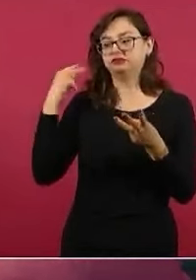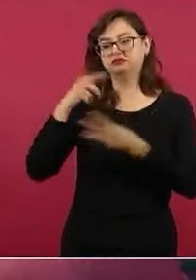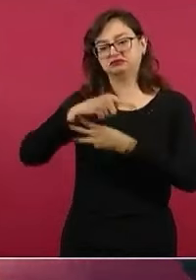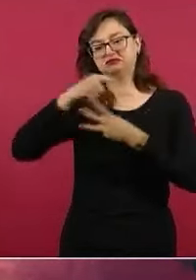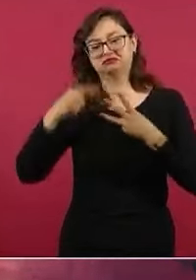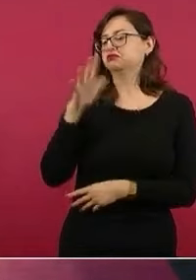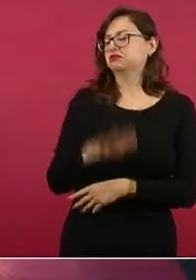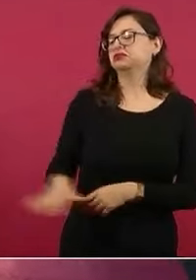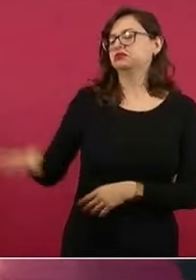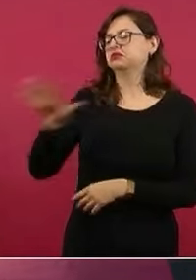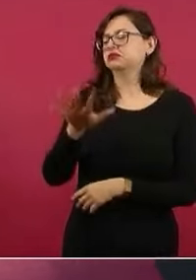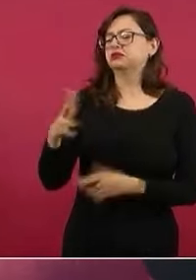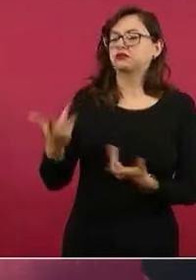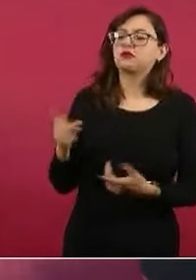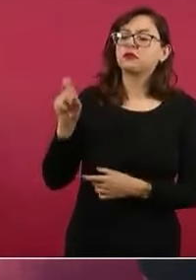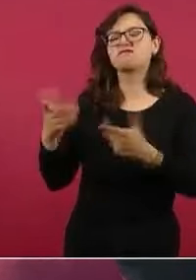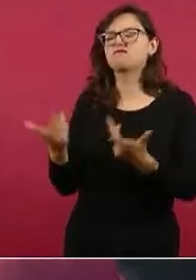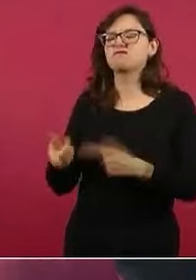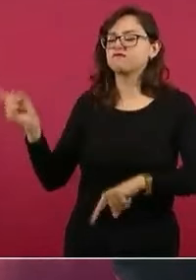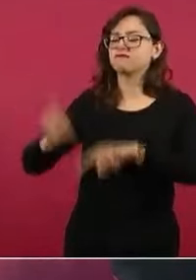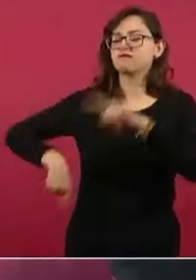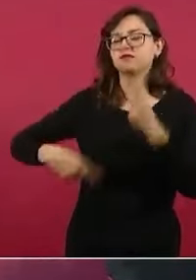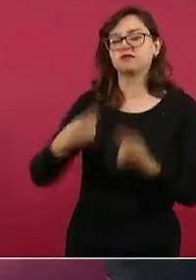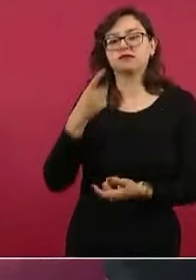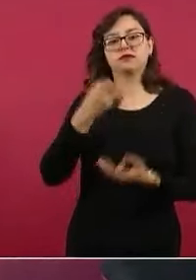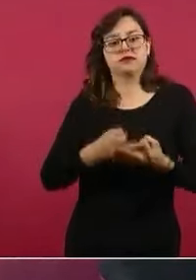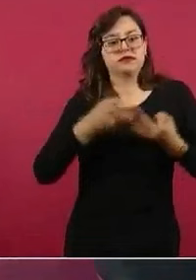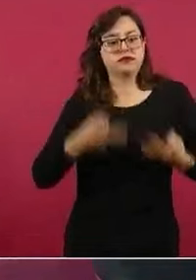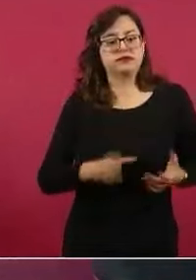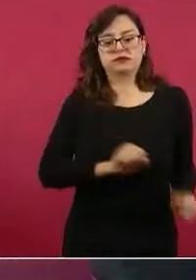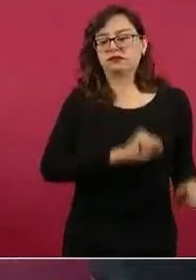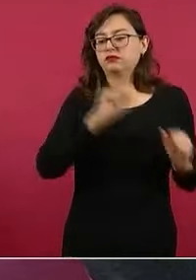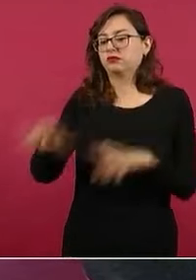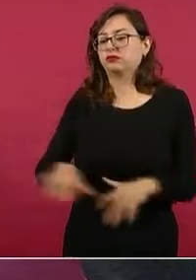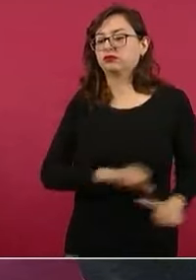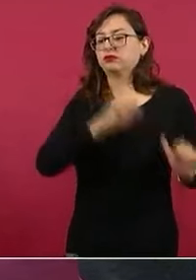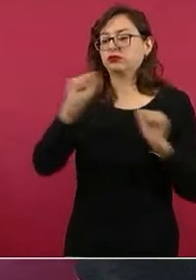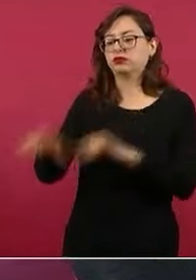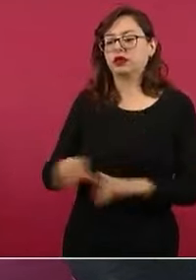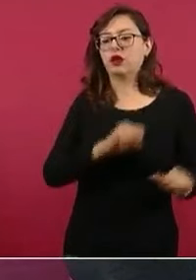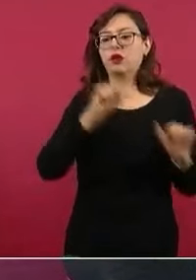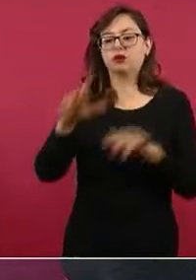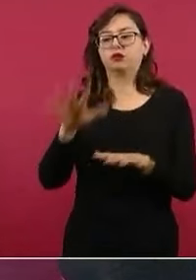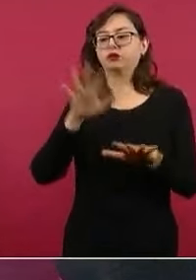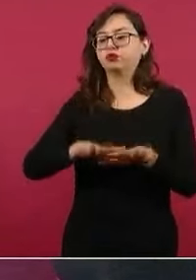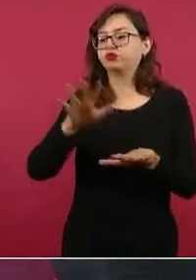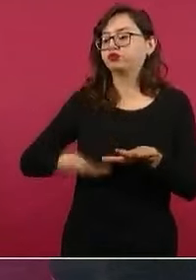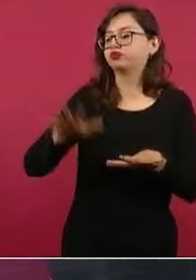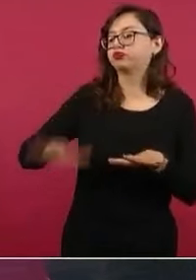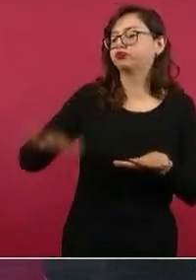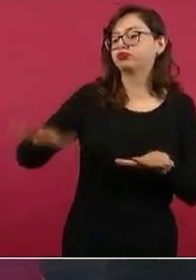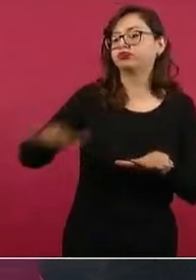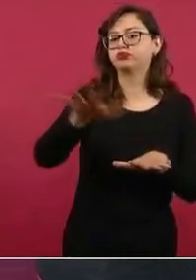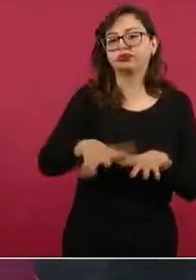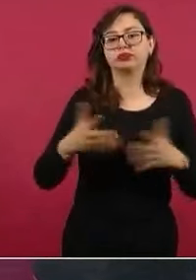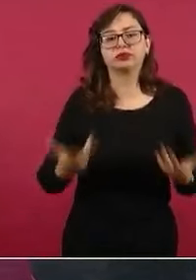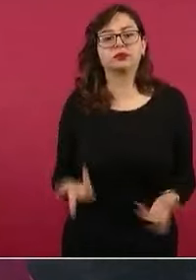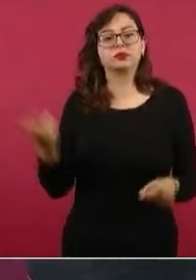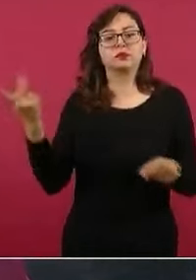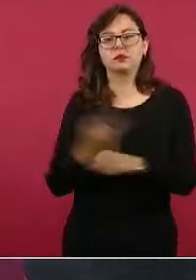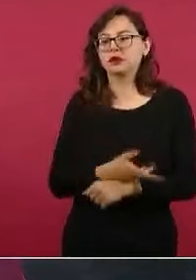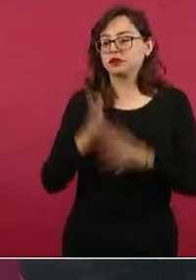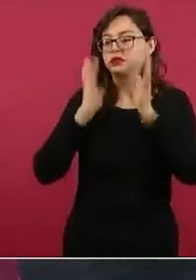naturales protegidas, humedales para ser preciso. La empresa a la que le concedieron los permisos cambió los reservorios de agua y de vida silvestre por planchas